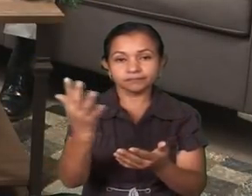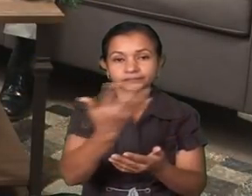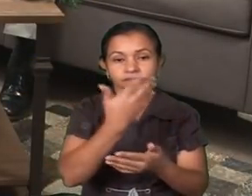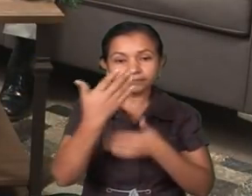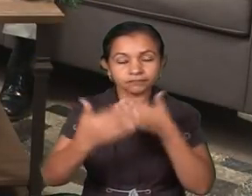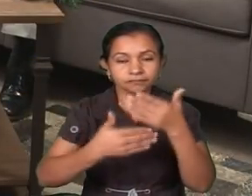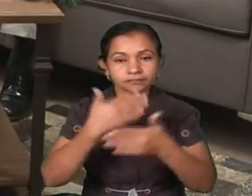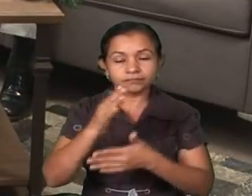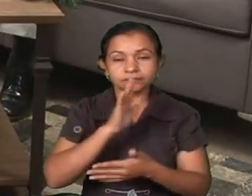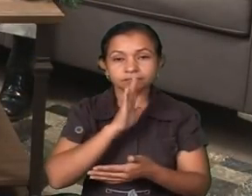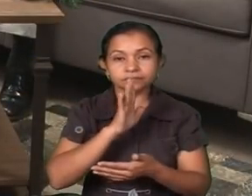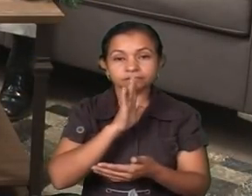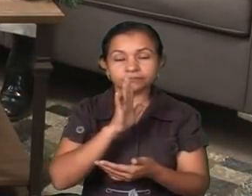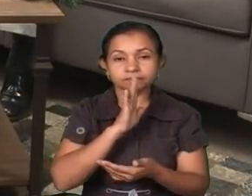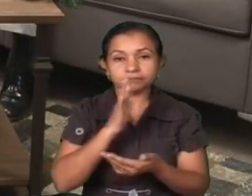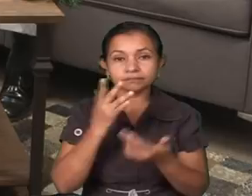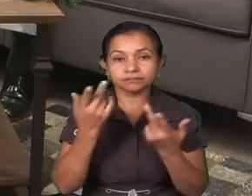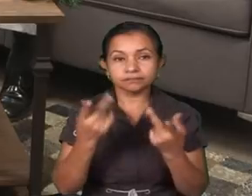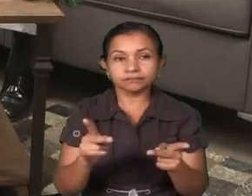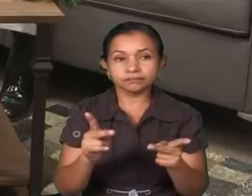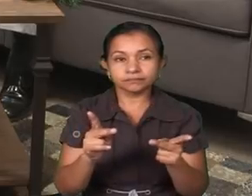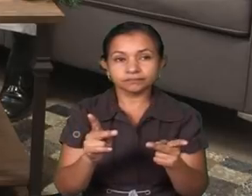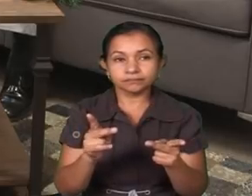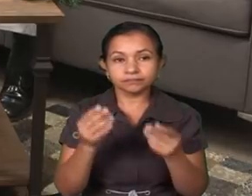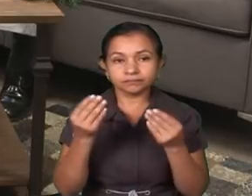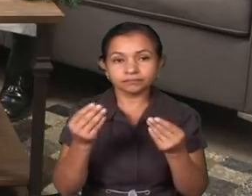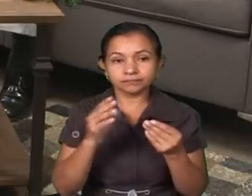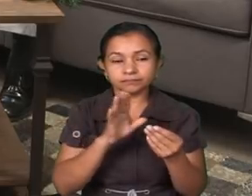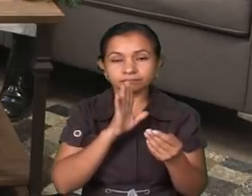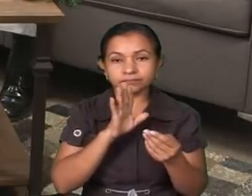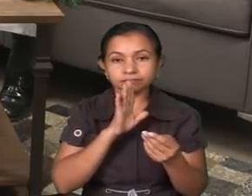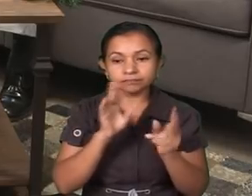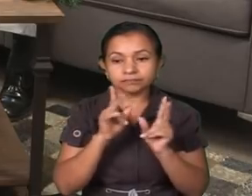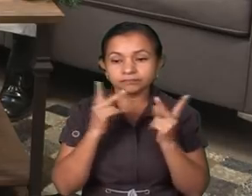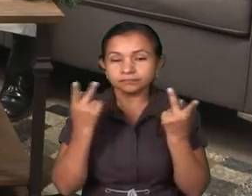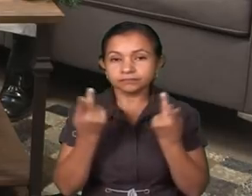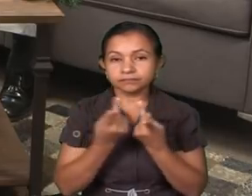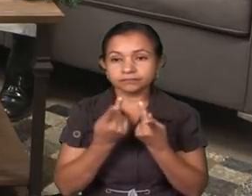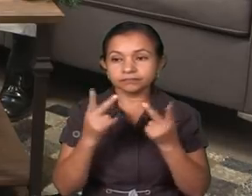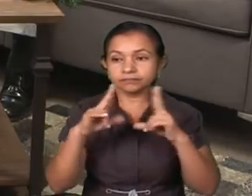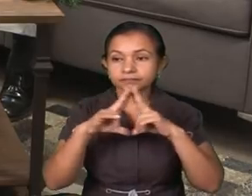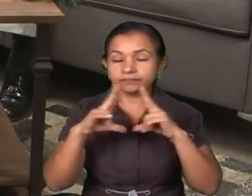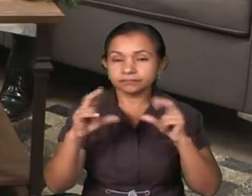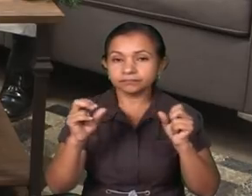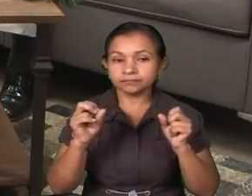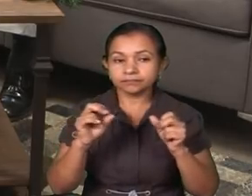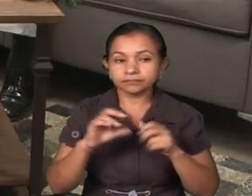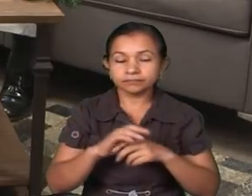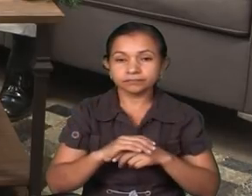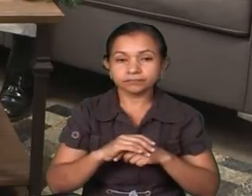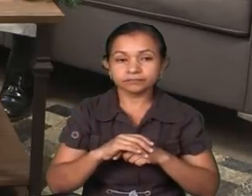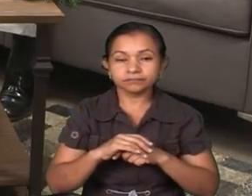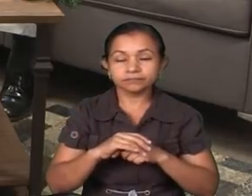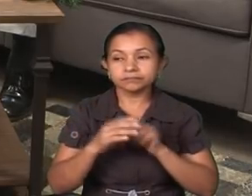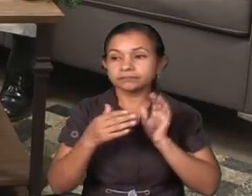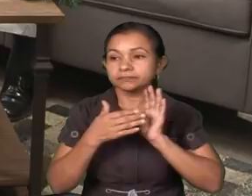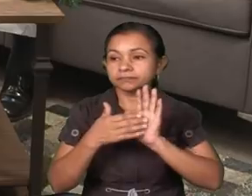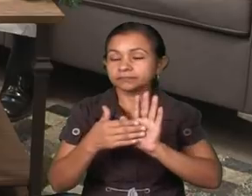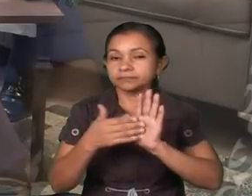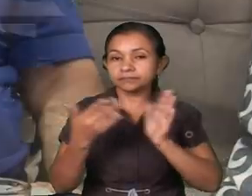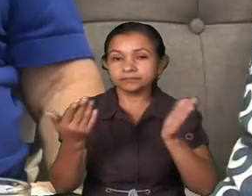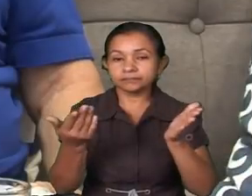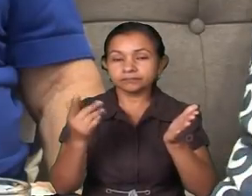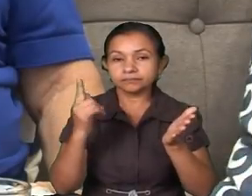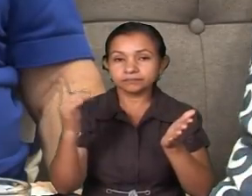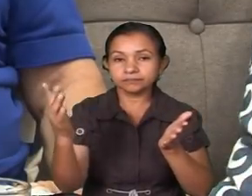proceso de conversación con usted y sin duda alguna mucho que retomar por parte del pueblo nicaragüense a partir de eso, de su ejemplo y también